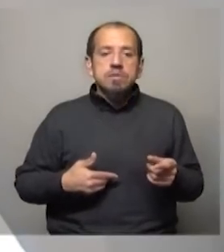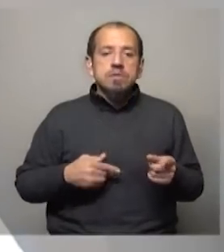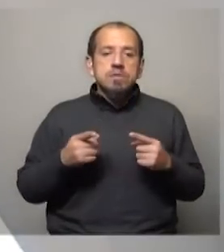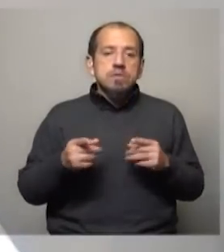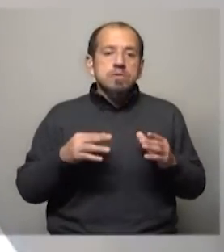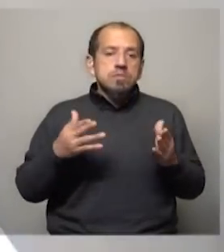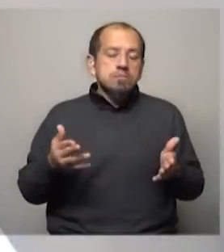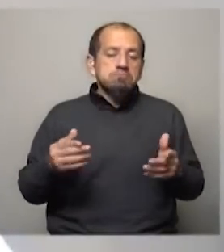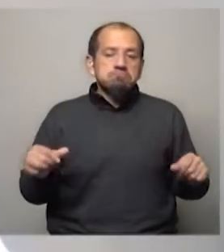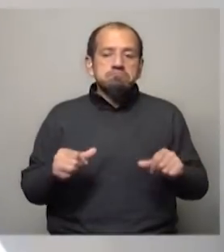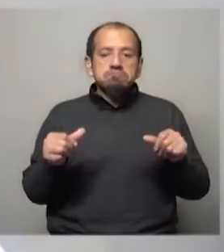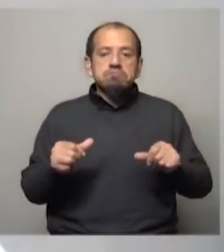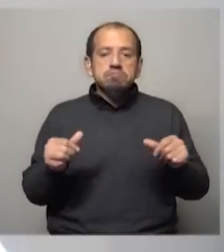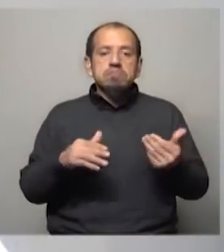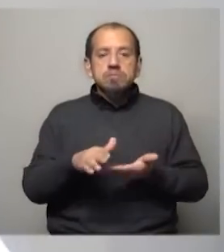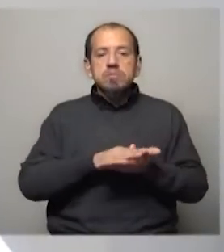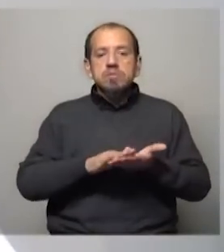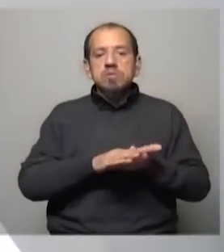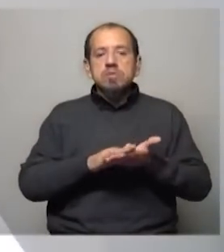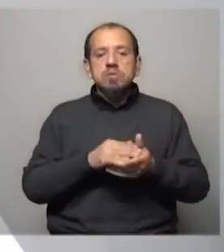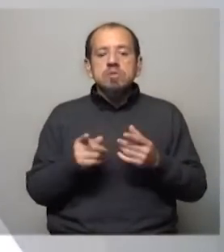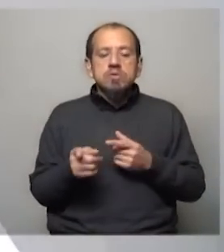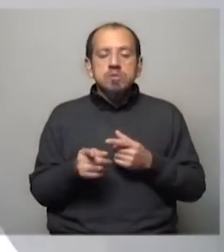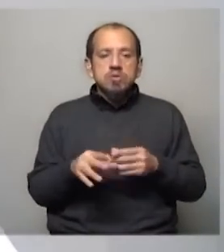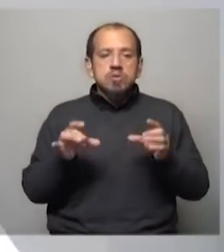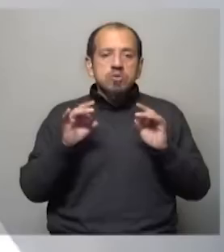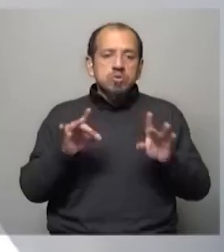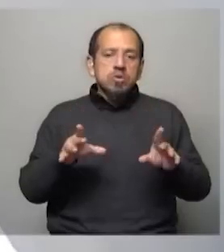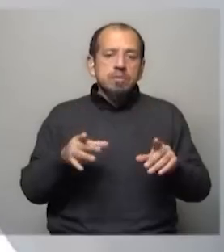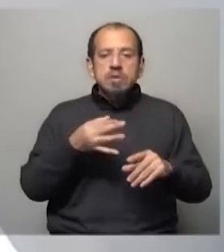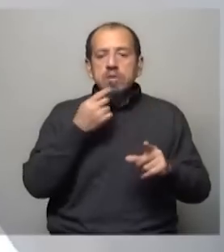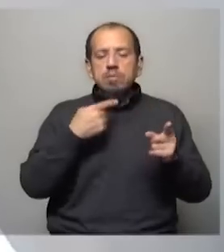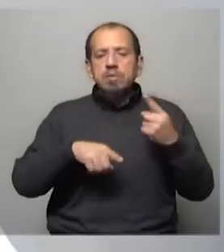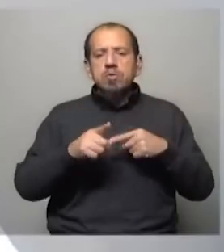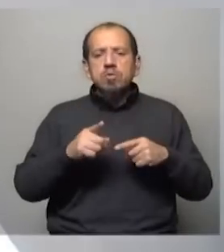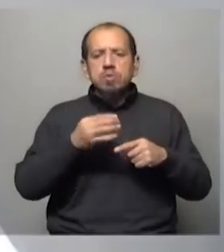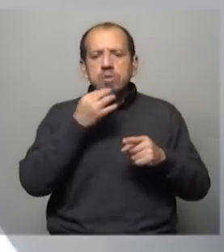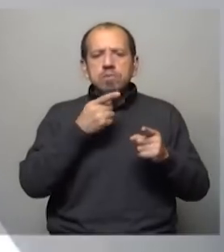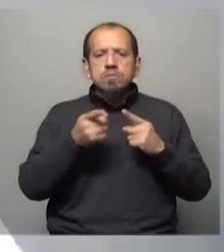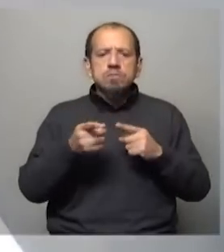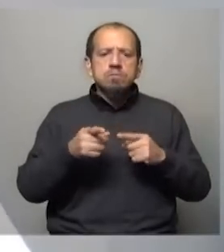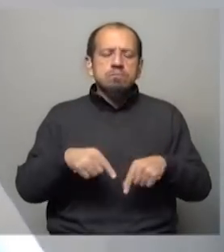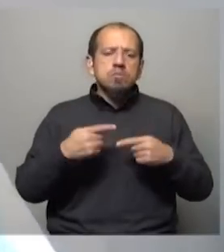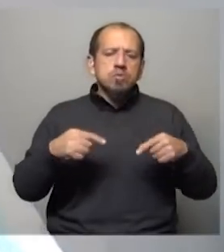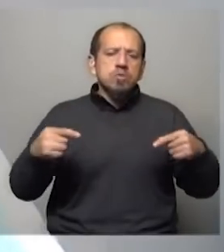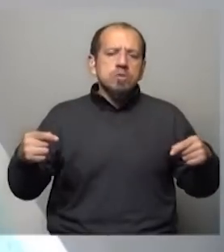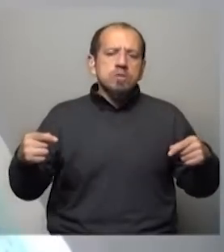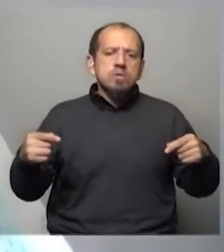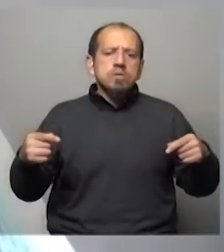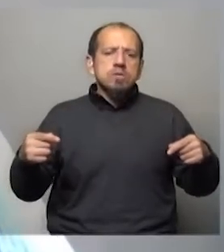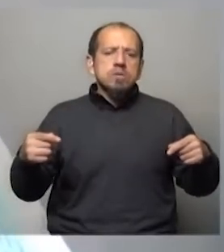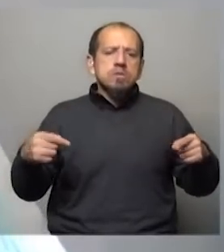inactivo ha hecho simplemente declaraciones pero declaraciones que que son